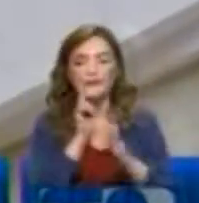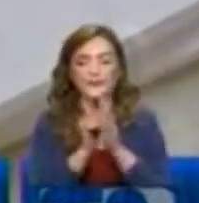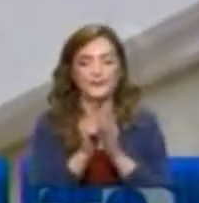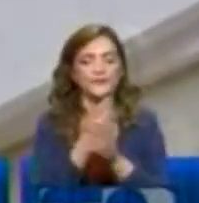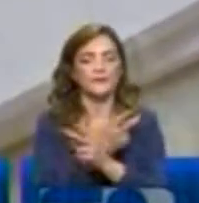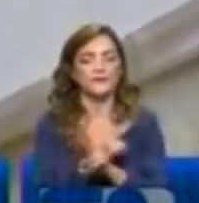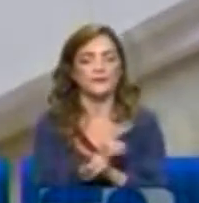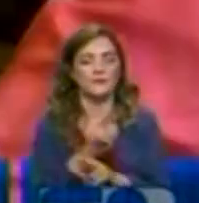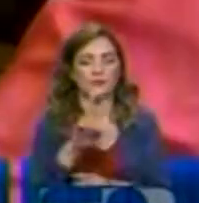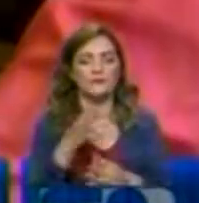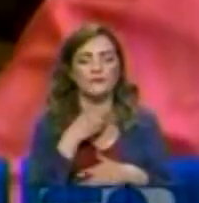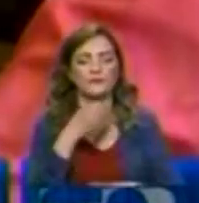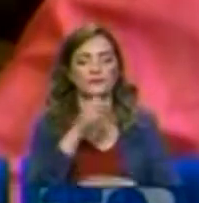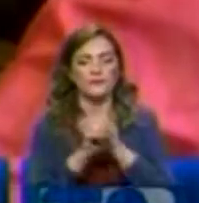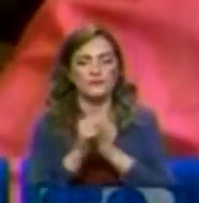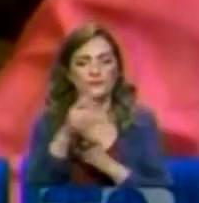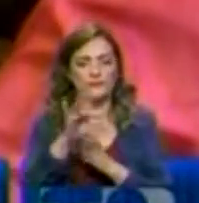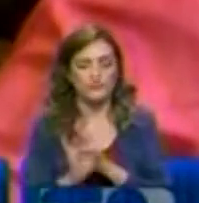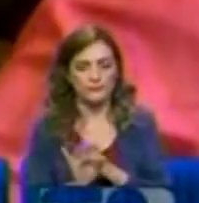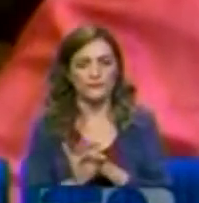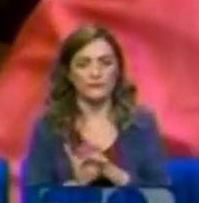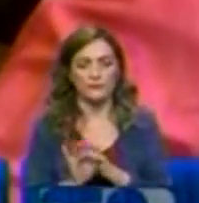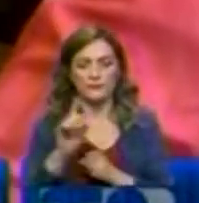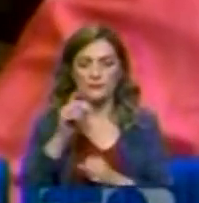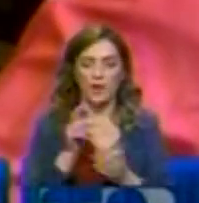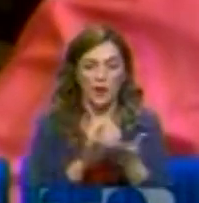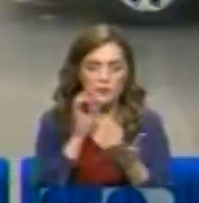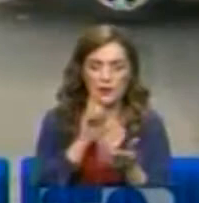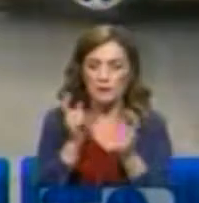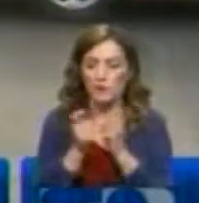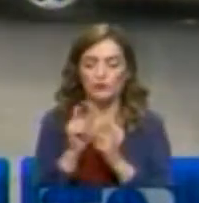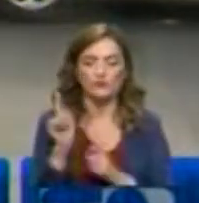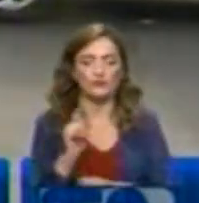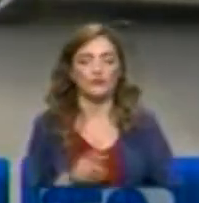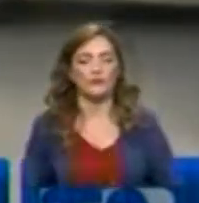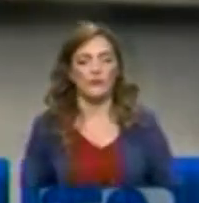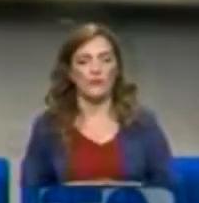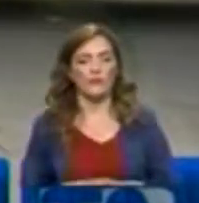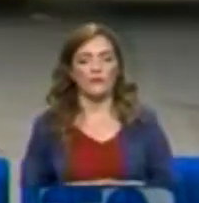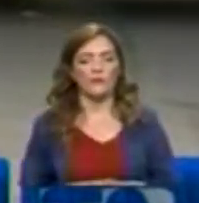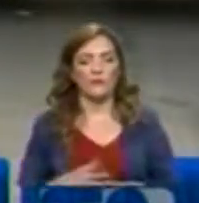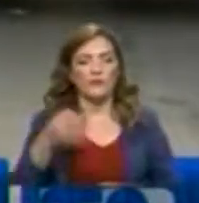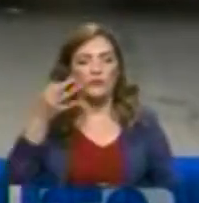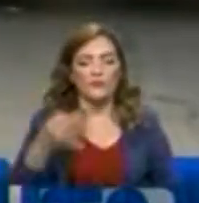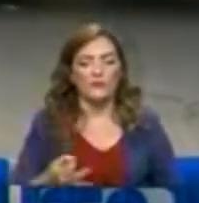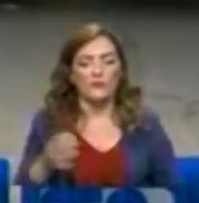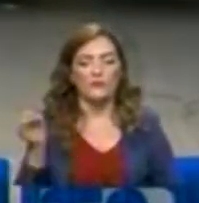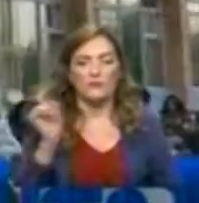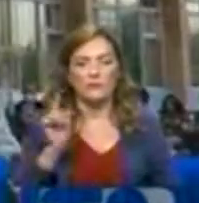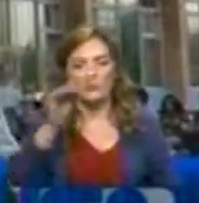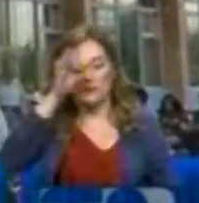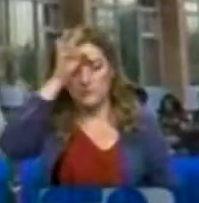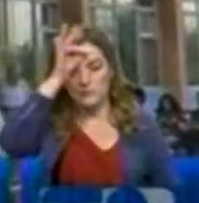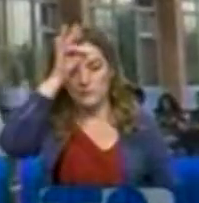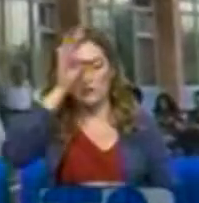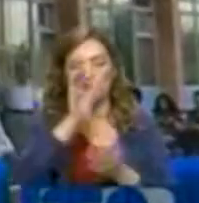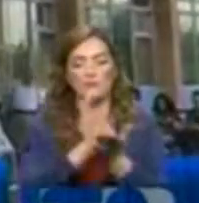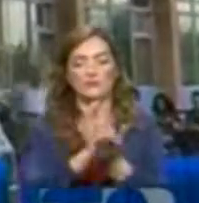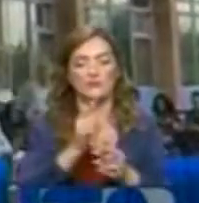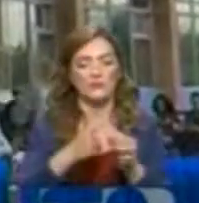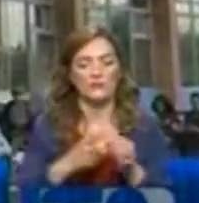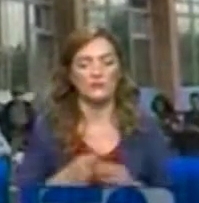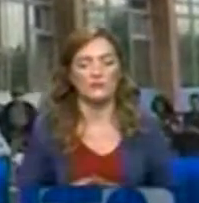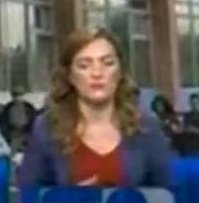agosto de 2018 al Estado para que no se les cambie la medicina. Pero hasta ahora la medida no se cumple por parte del Hospital Carlos Andrade Marín en